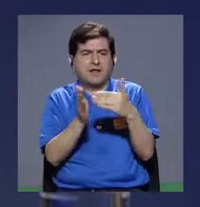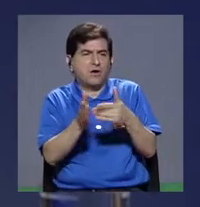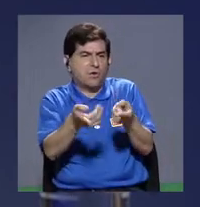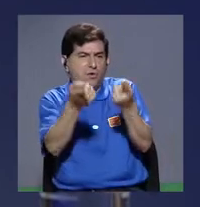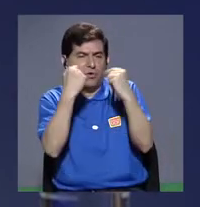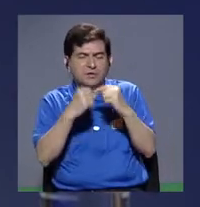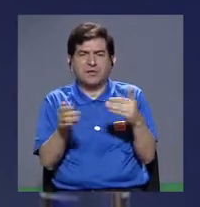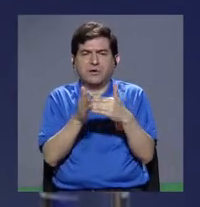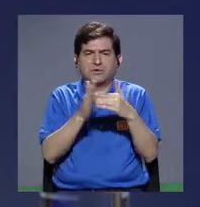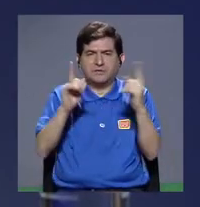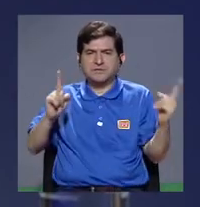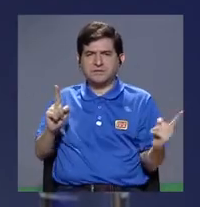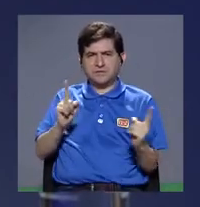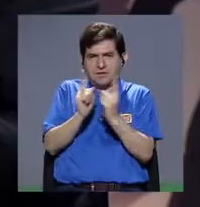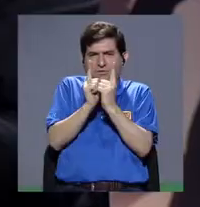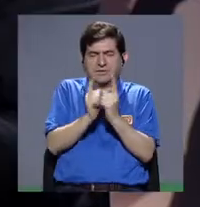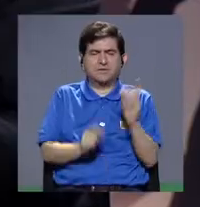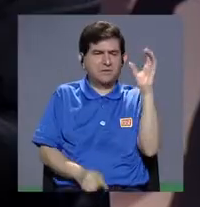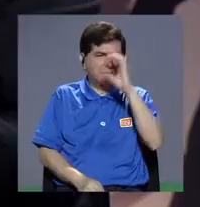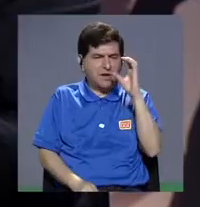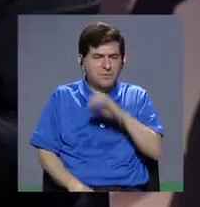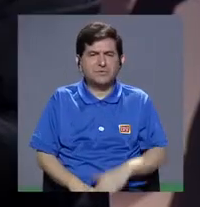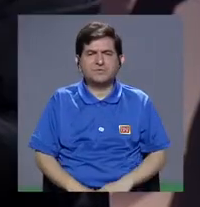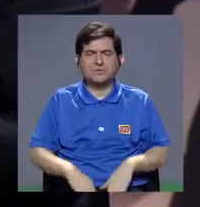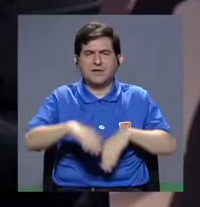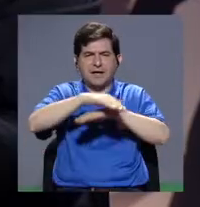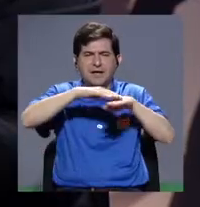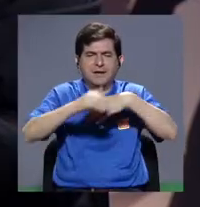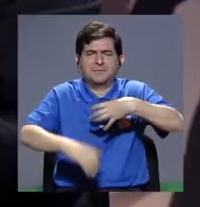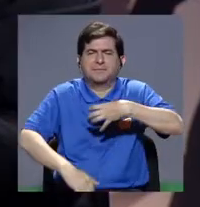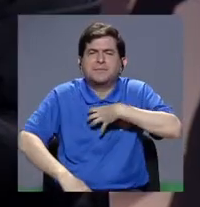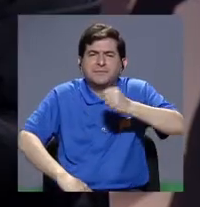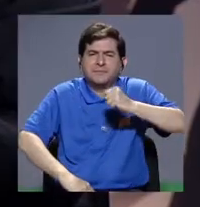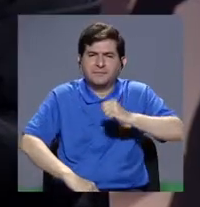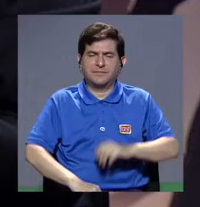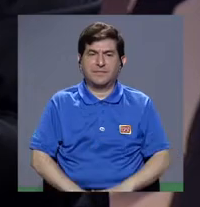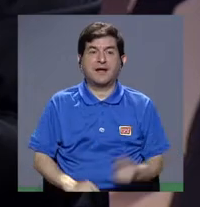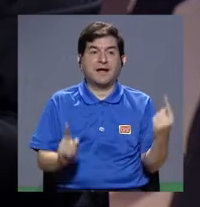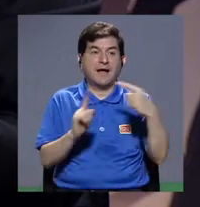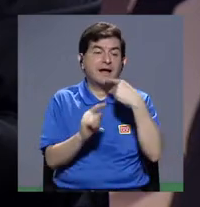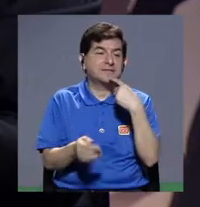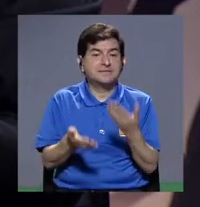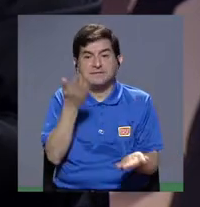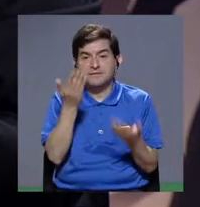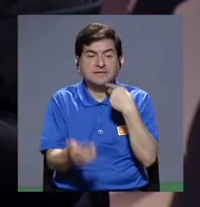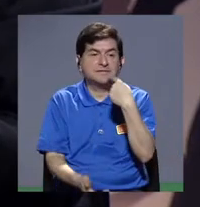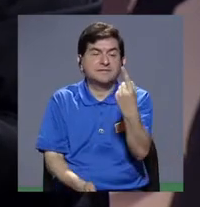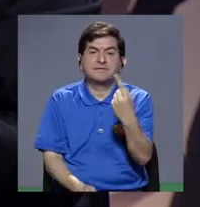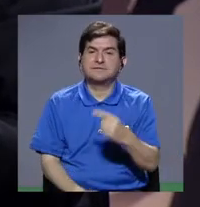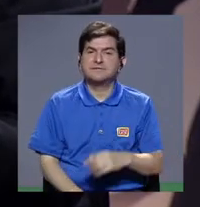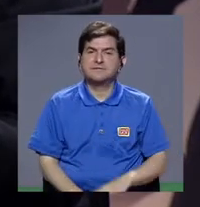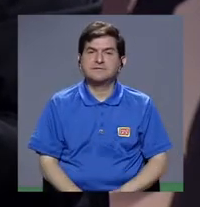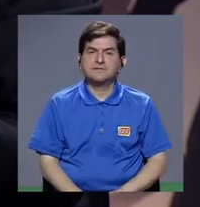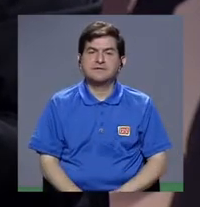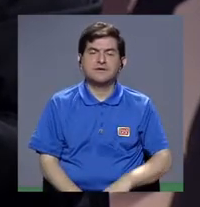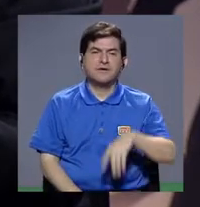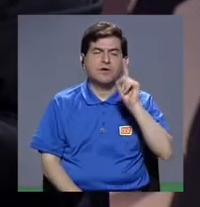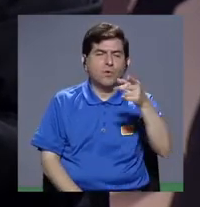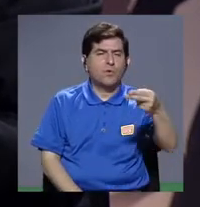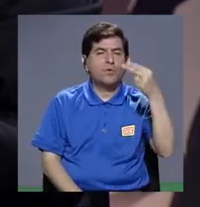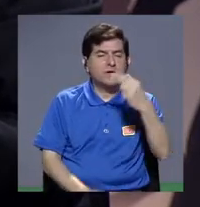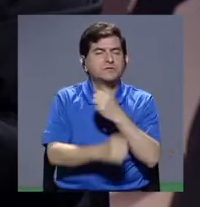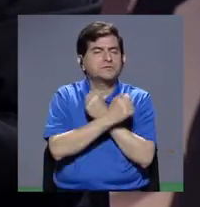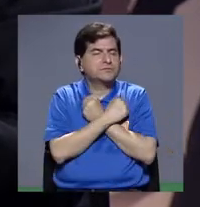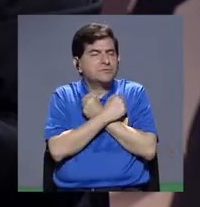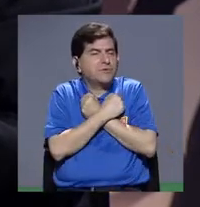regreso del reencuentro de la búsqueda de las raíces hasta podría no sé decir uno si es una